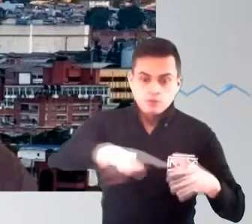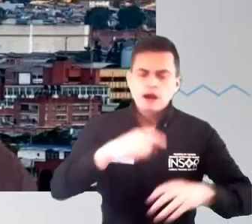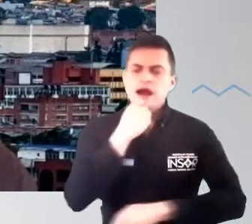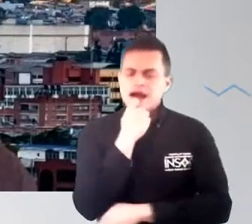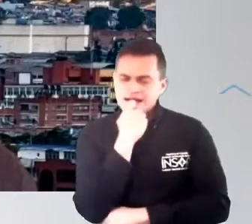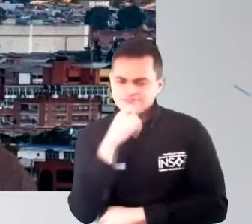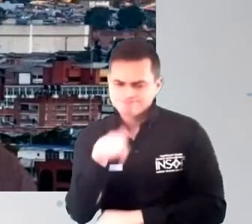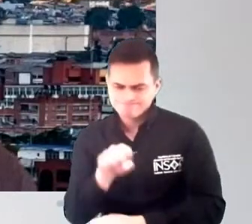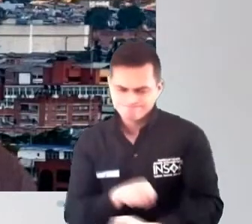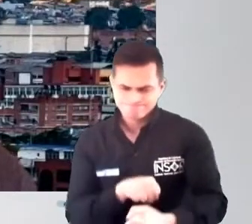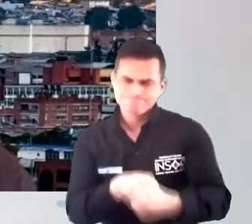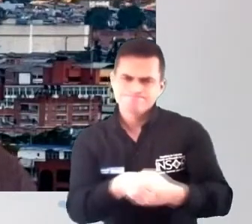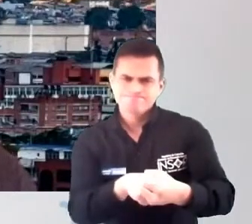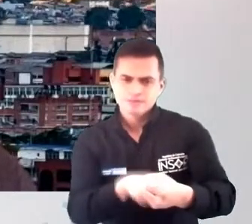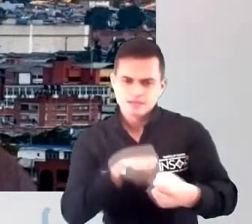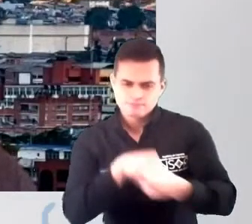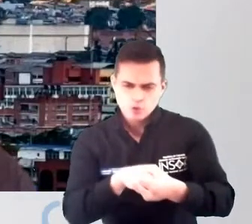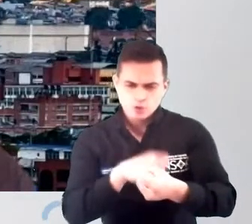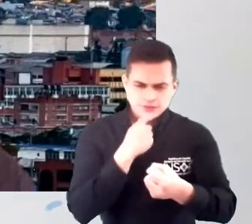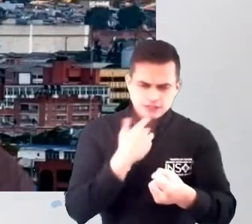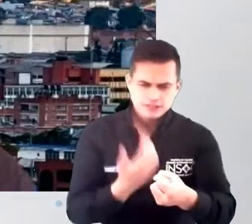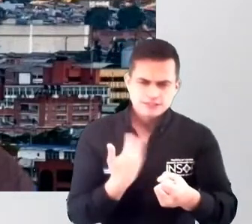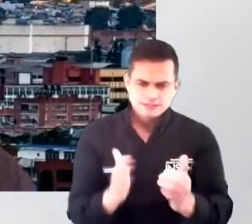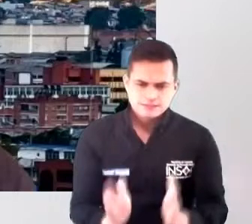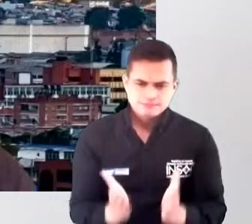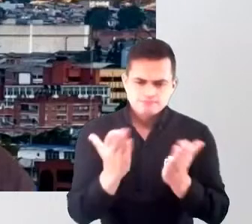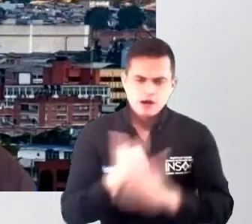para diseñar las estrategias dirigidas a ellos?